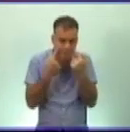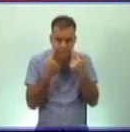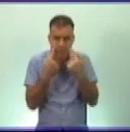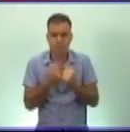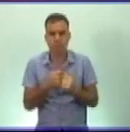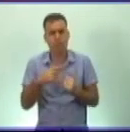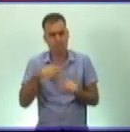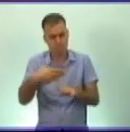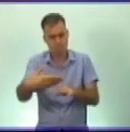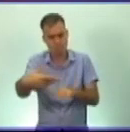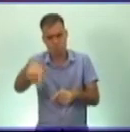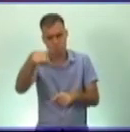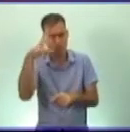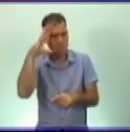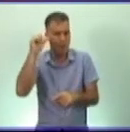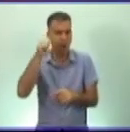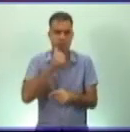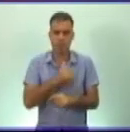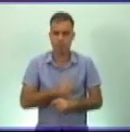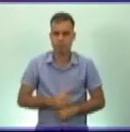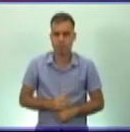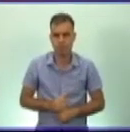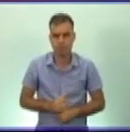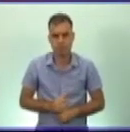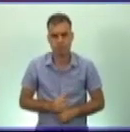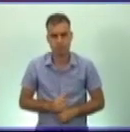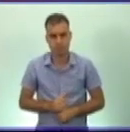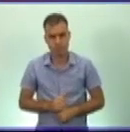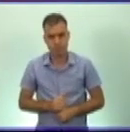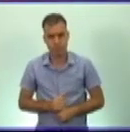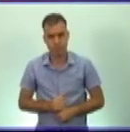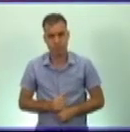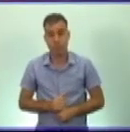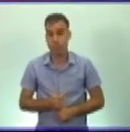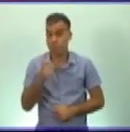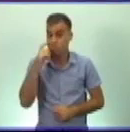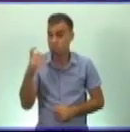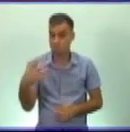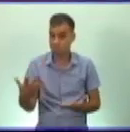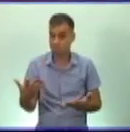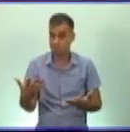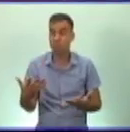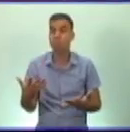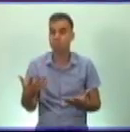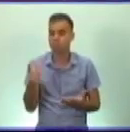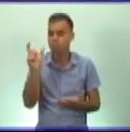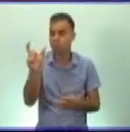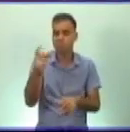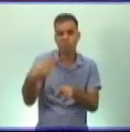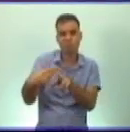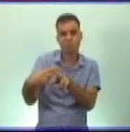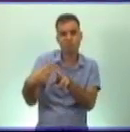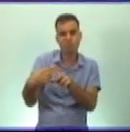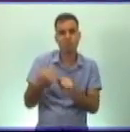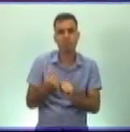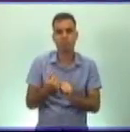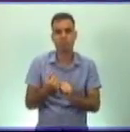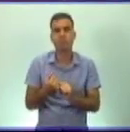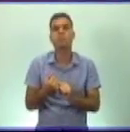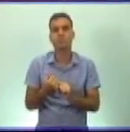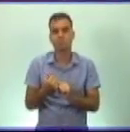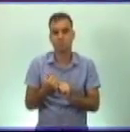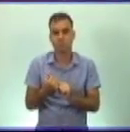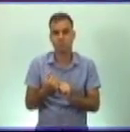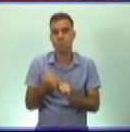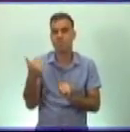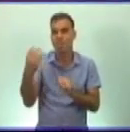ir comprendiendo mejor. Pero entonces, en esencia, es importante la clasificación de las reacciones según la variación o no de los